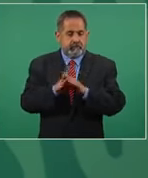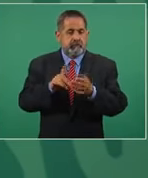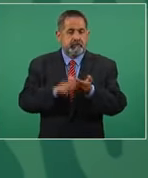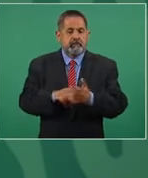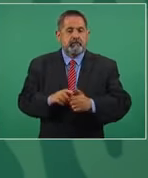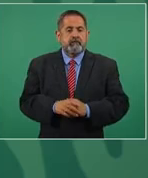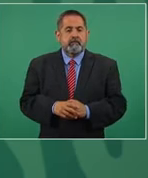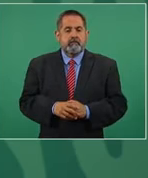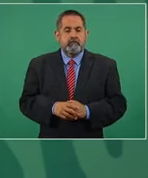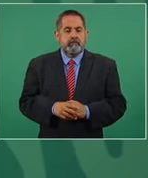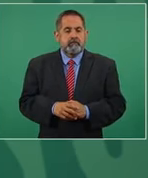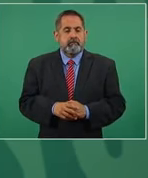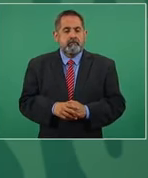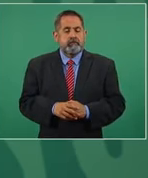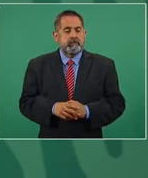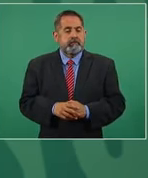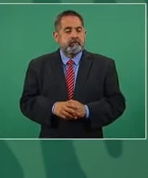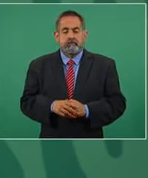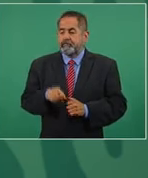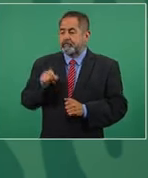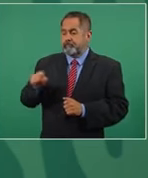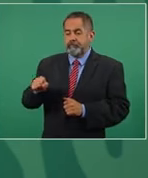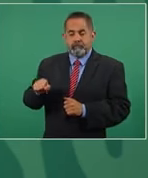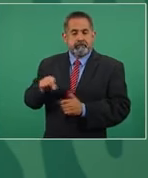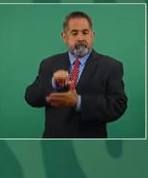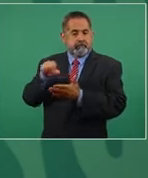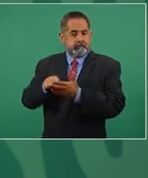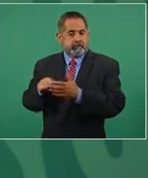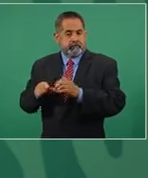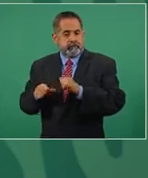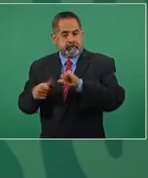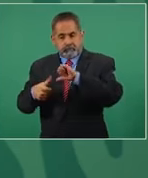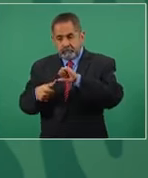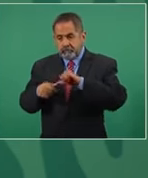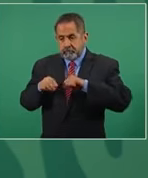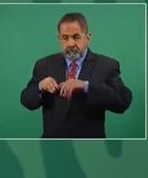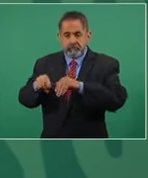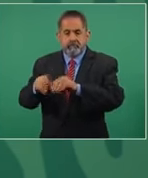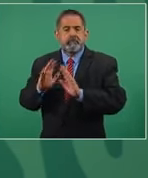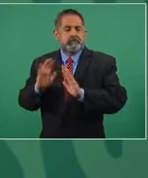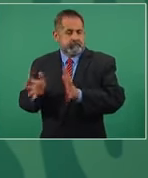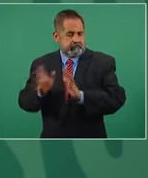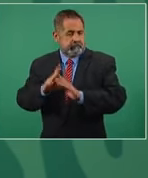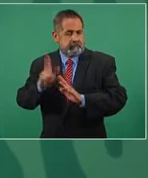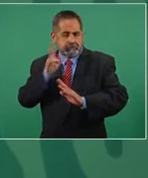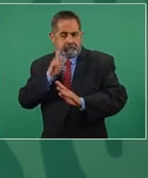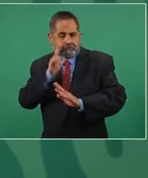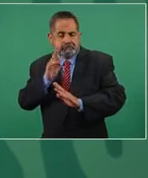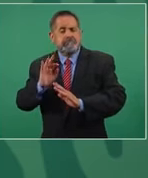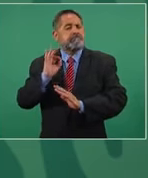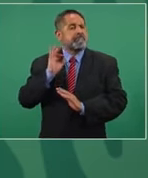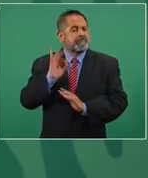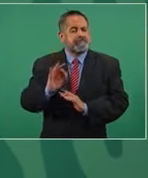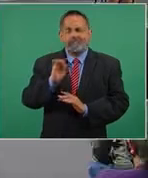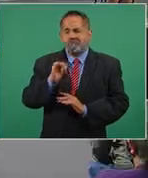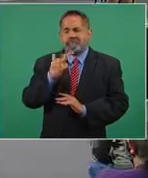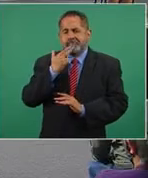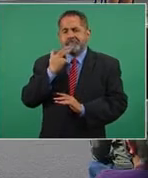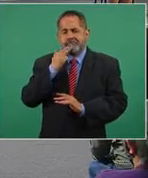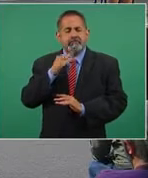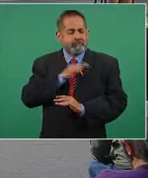extender Sembrando Vida en Centroamérica, pues ya tiene esta experiencia, ya hay un ensayo, ya sabemos